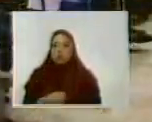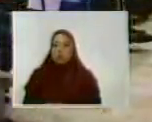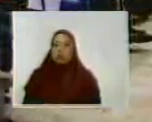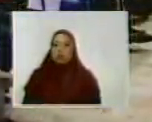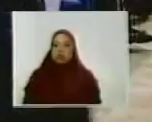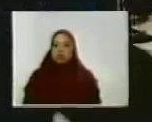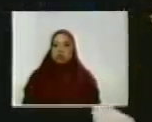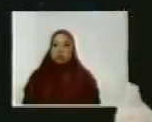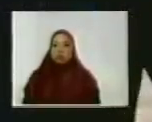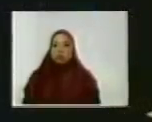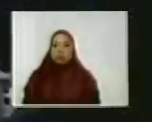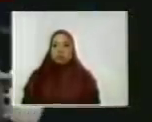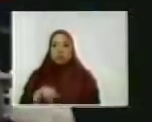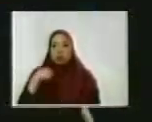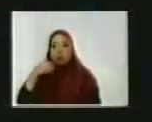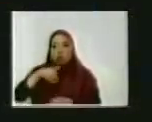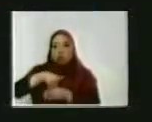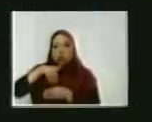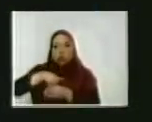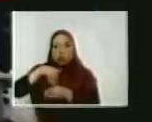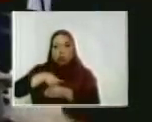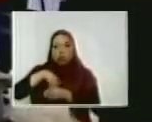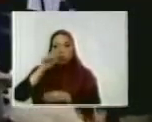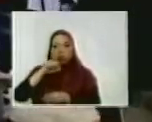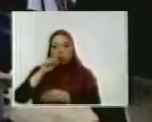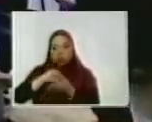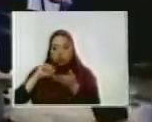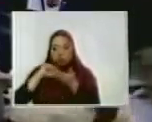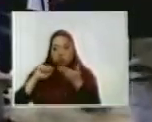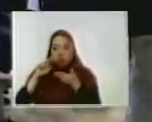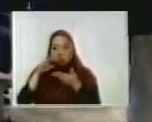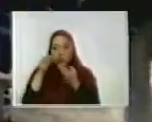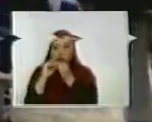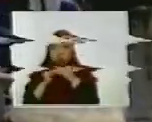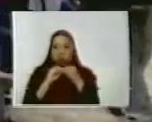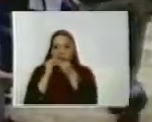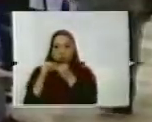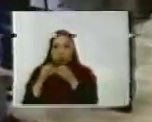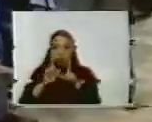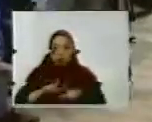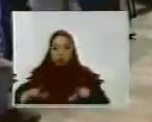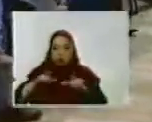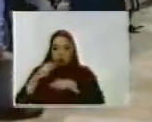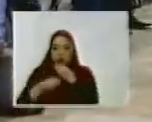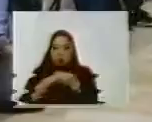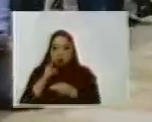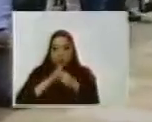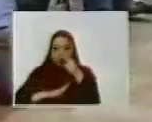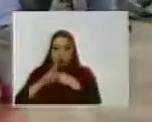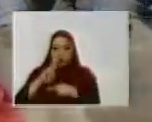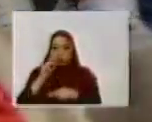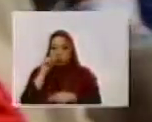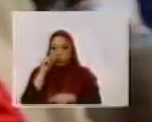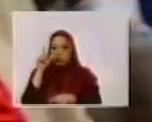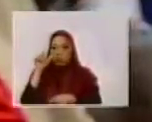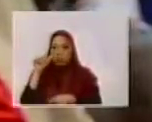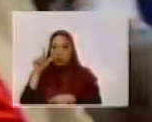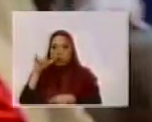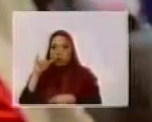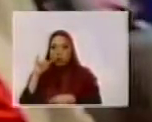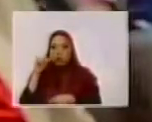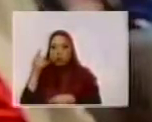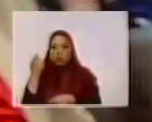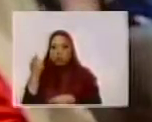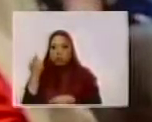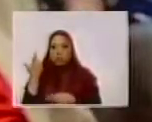de diciembre de las elecciones, ya Pedro con Pedro vamos a organizar el sitio, buscar el sitio para hacerlo.